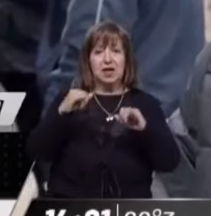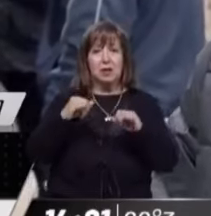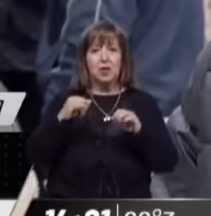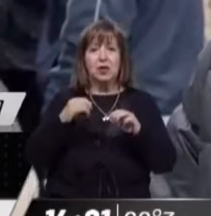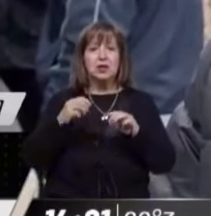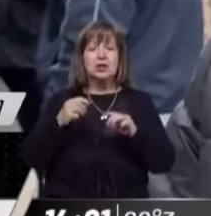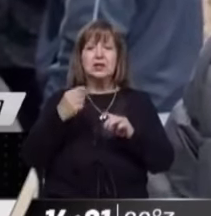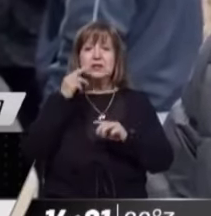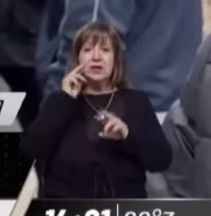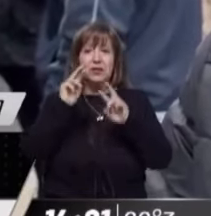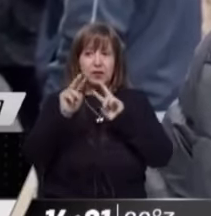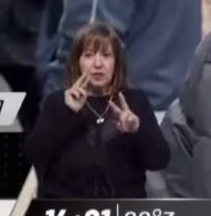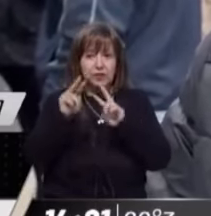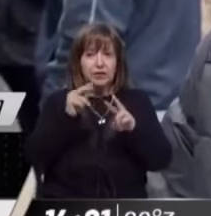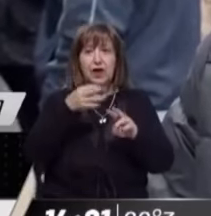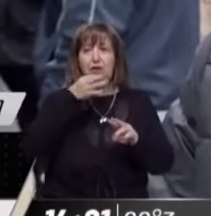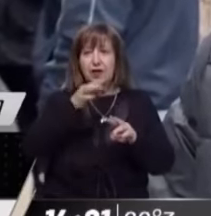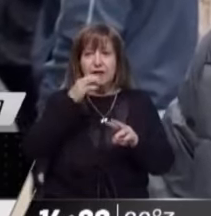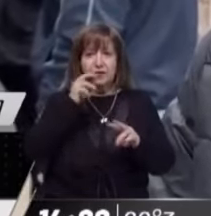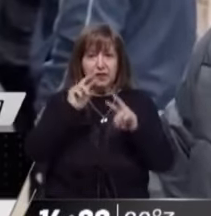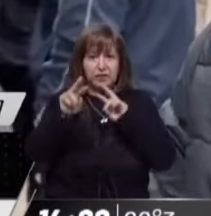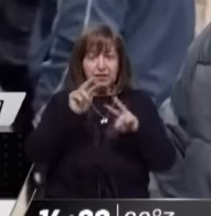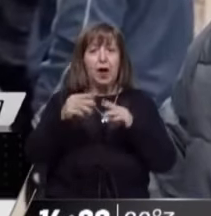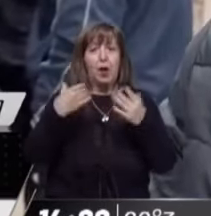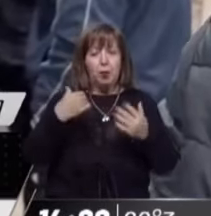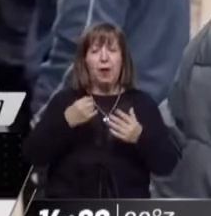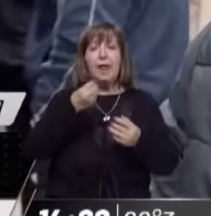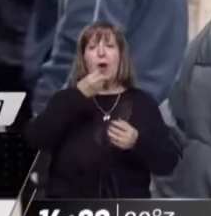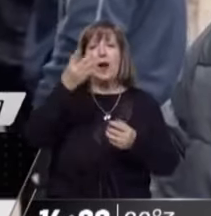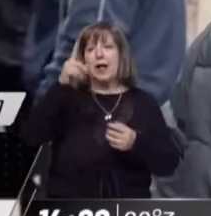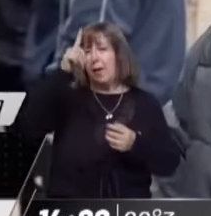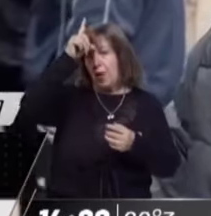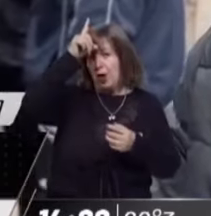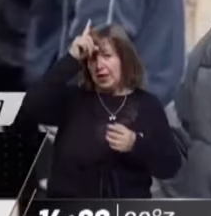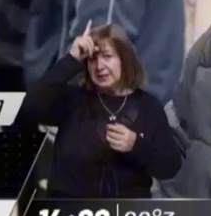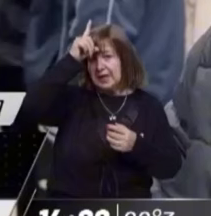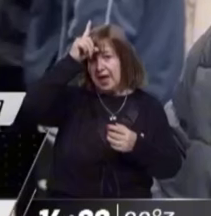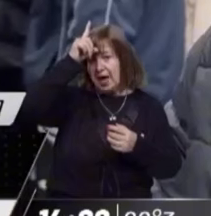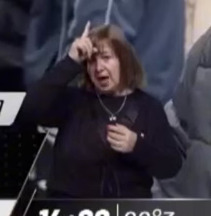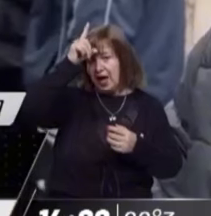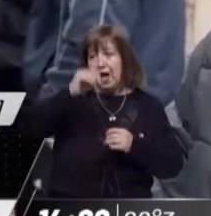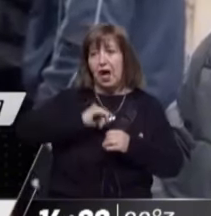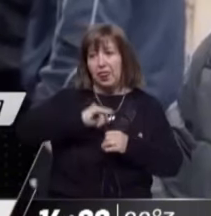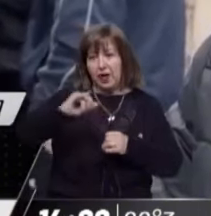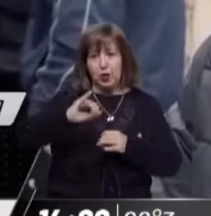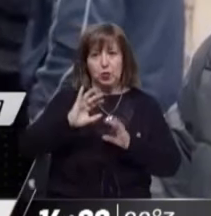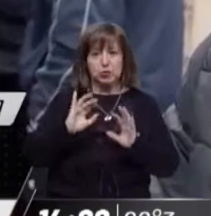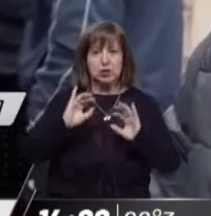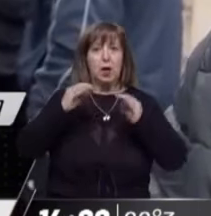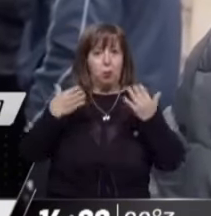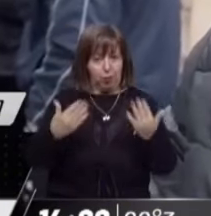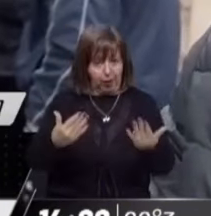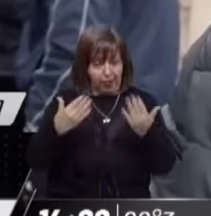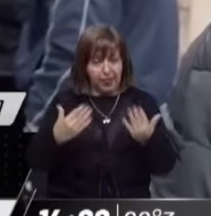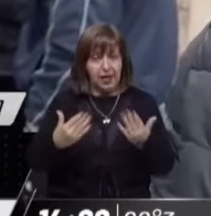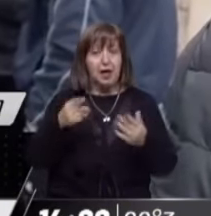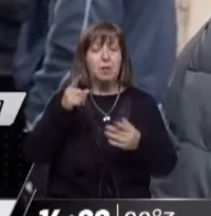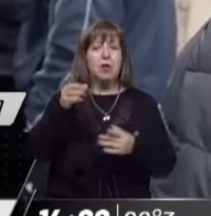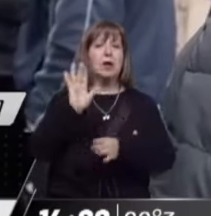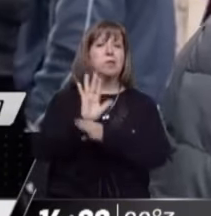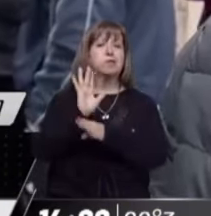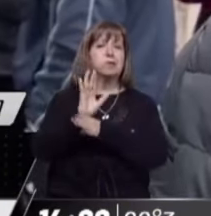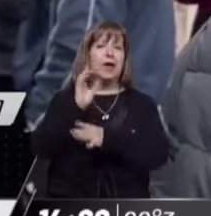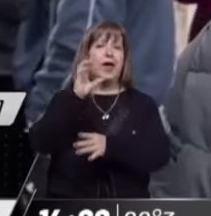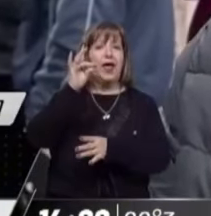cuando alguien ve a alguien que está vendiendo esta leche, puede ir a cualquier comisaría más cercana y la puede denunciar, porque eso ya es un